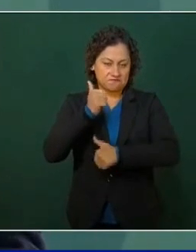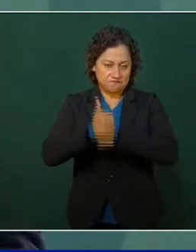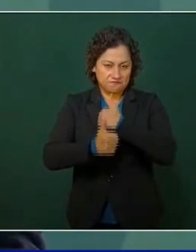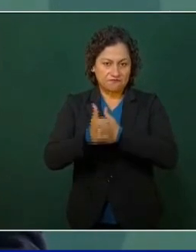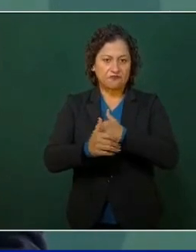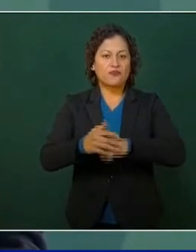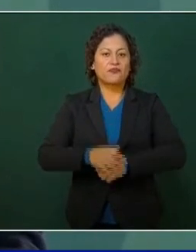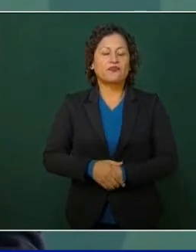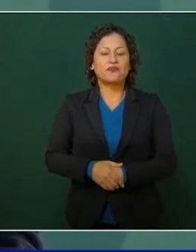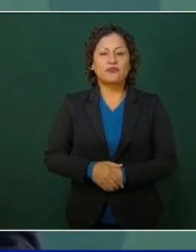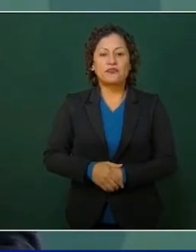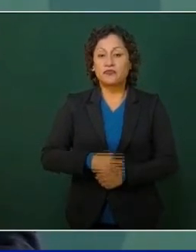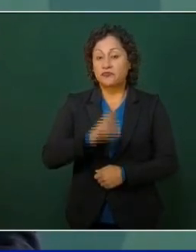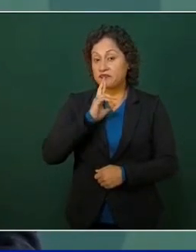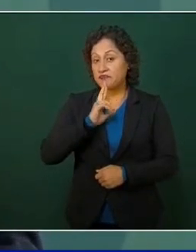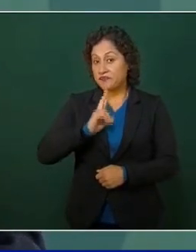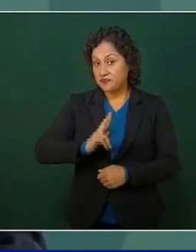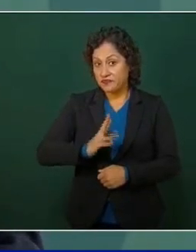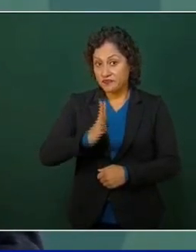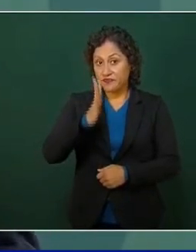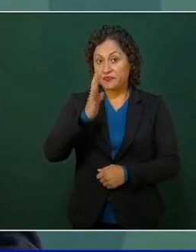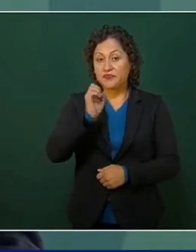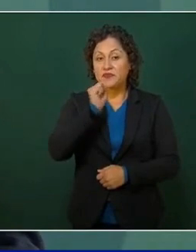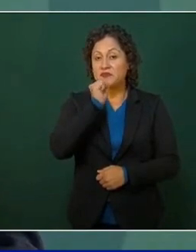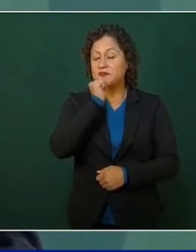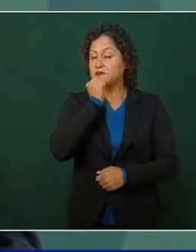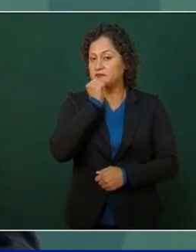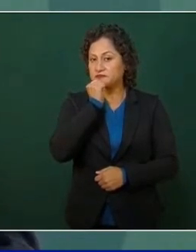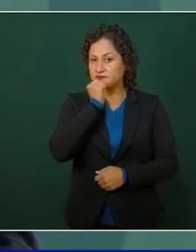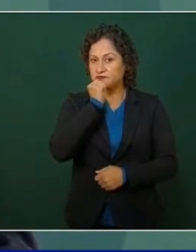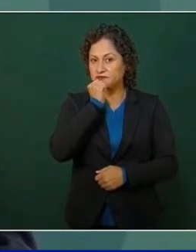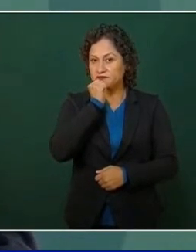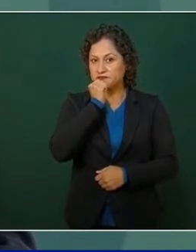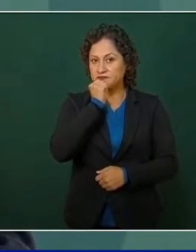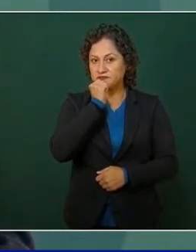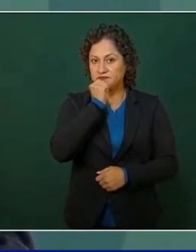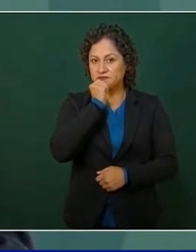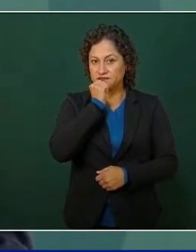qué es lo que su gobierno